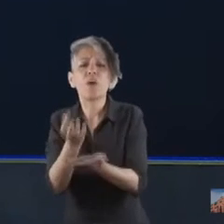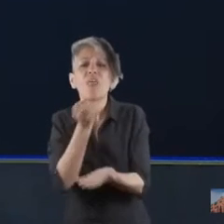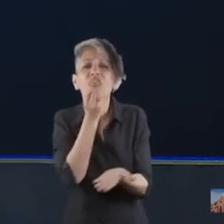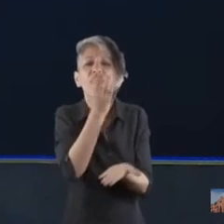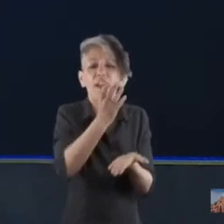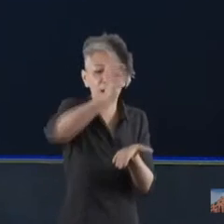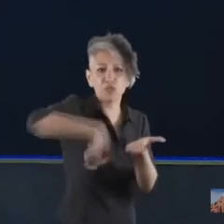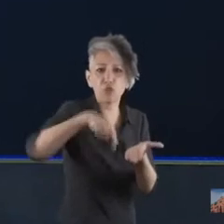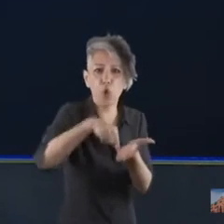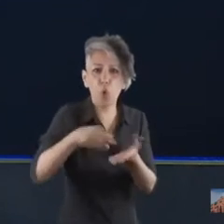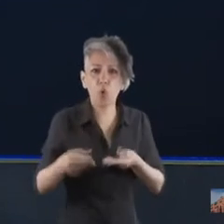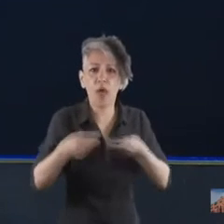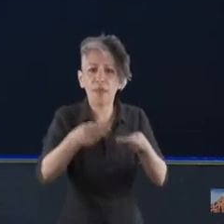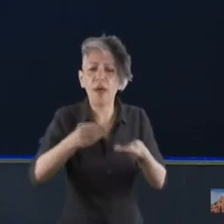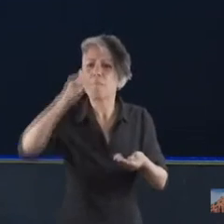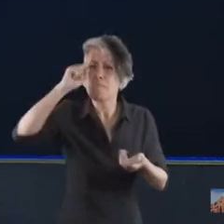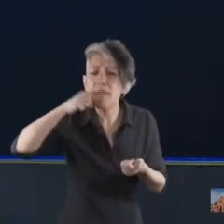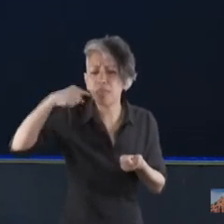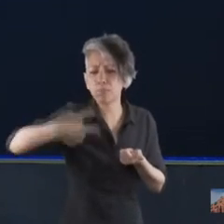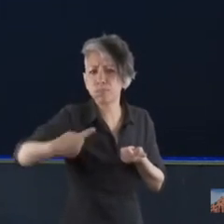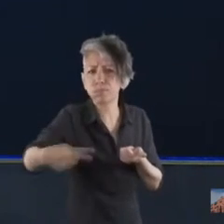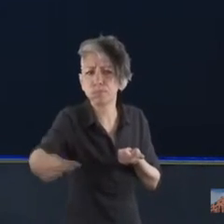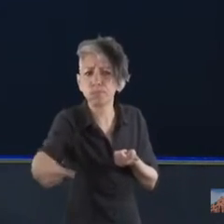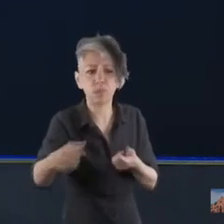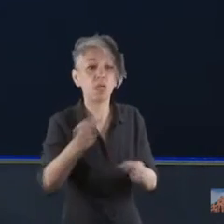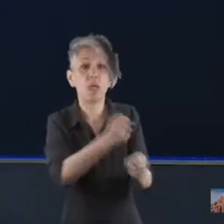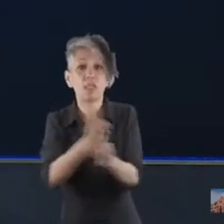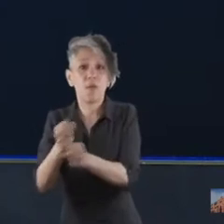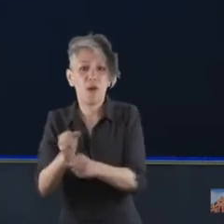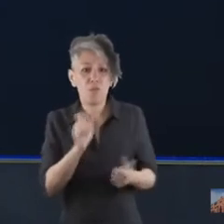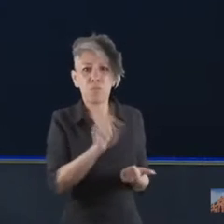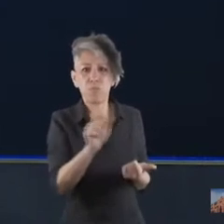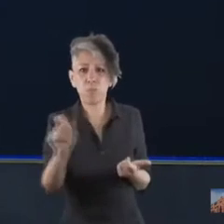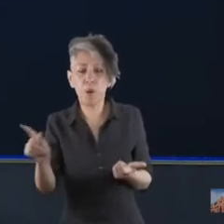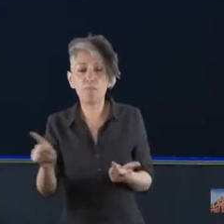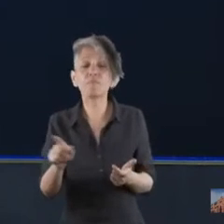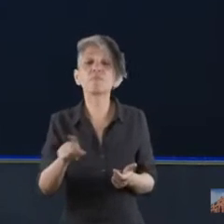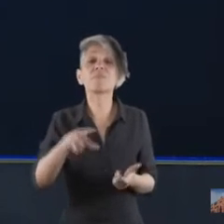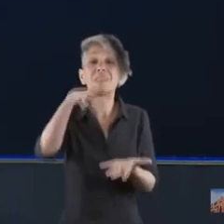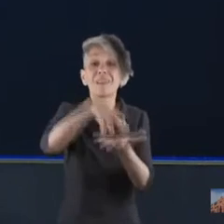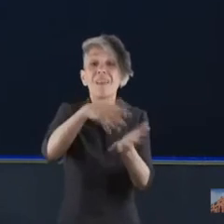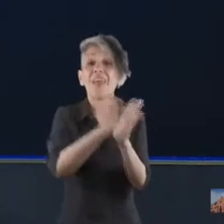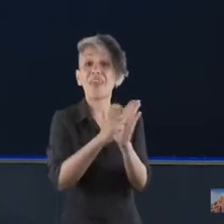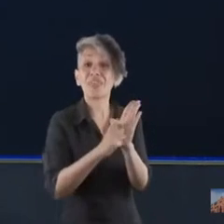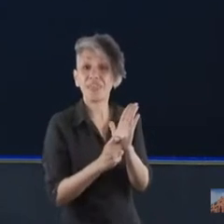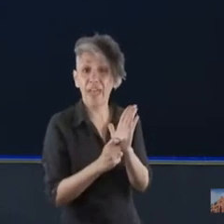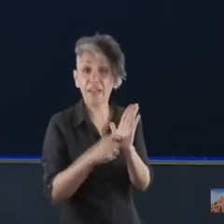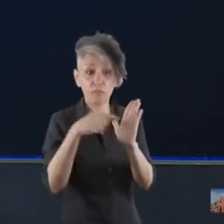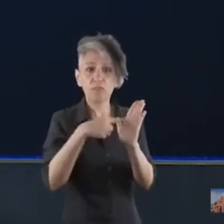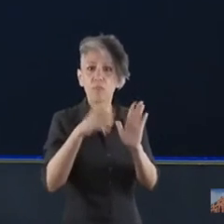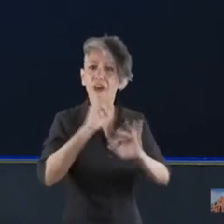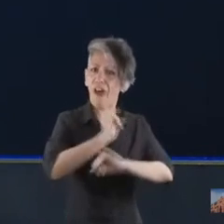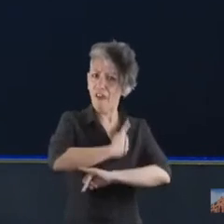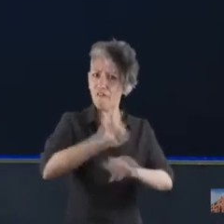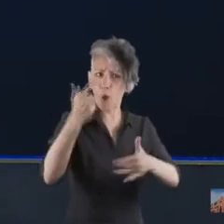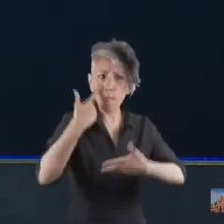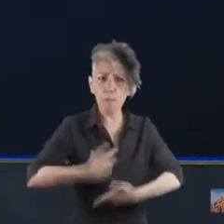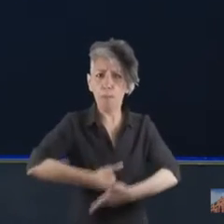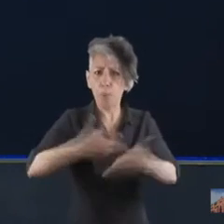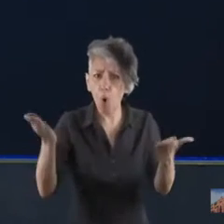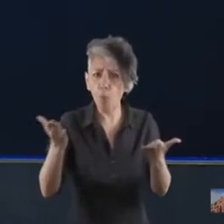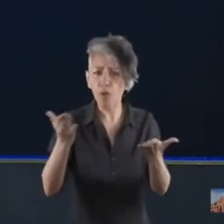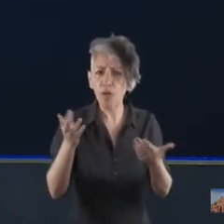del estado de su plan y el indec va a publicar el seguimiento de estas declaraciones